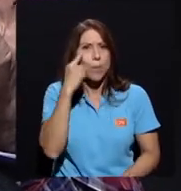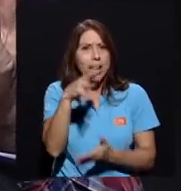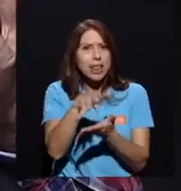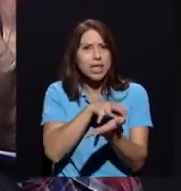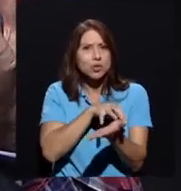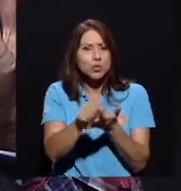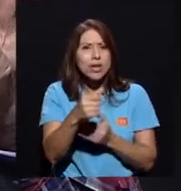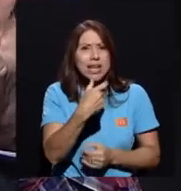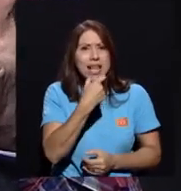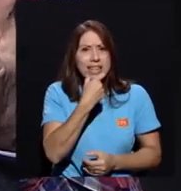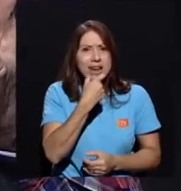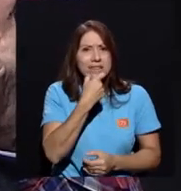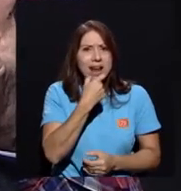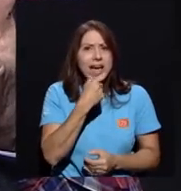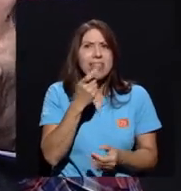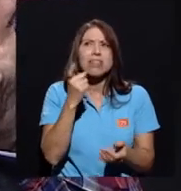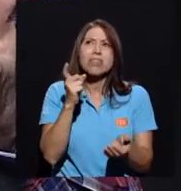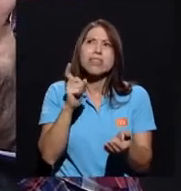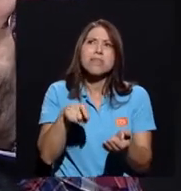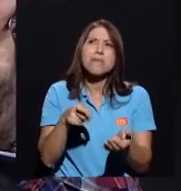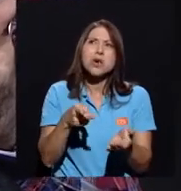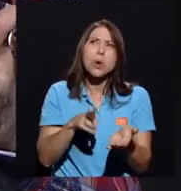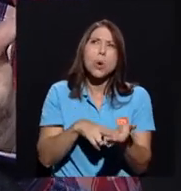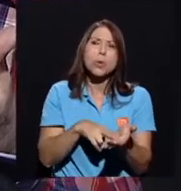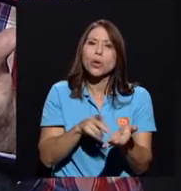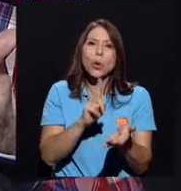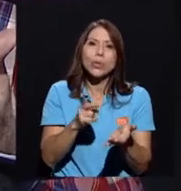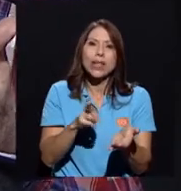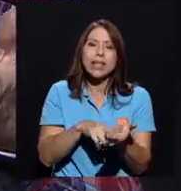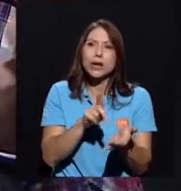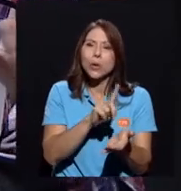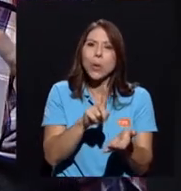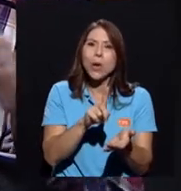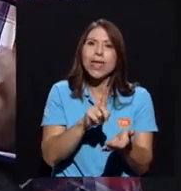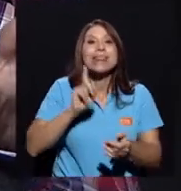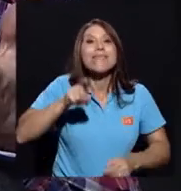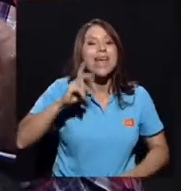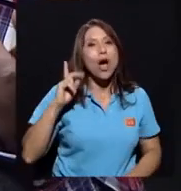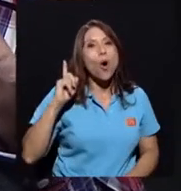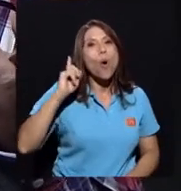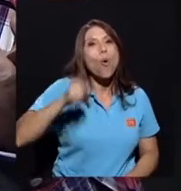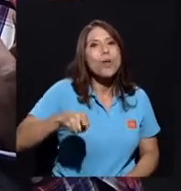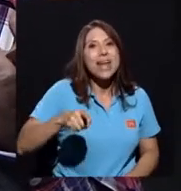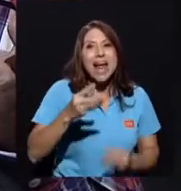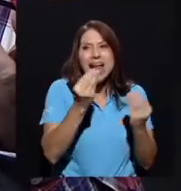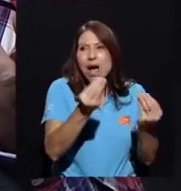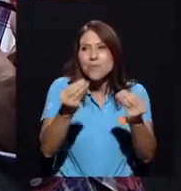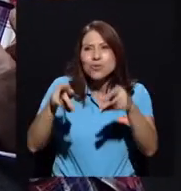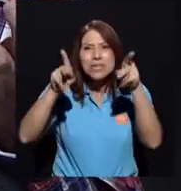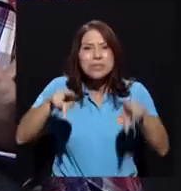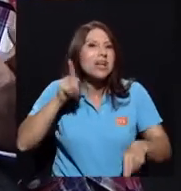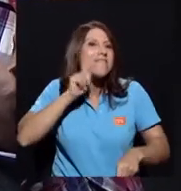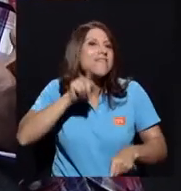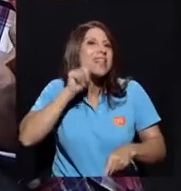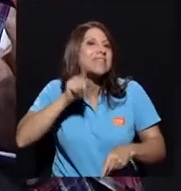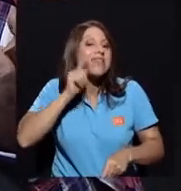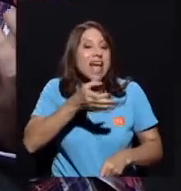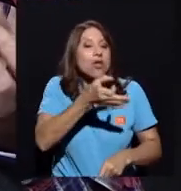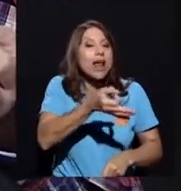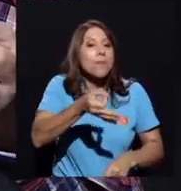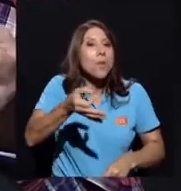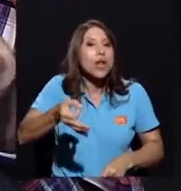contratar no a contratar es muy amable obligar a cientos de falsificadores de monedas judíos